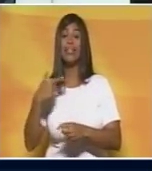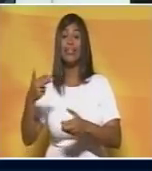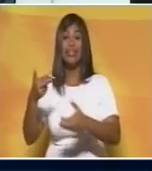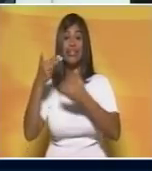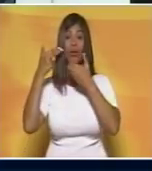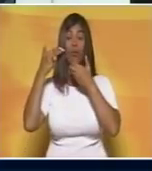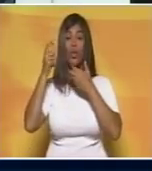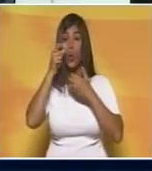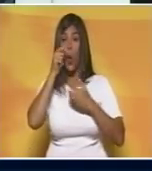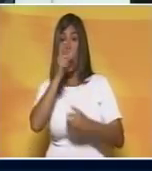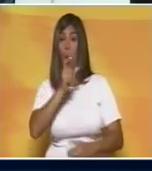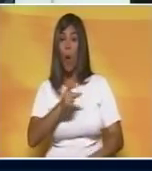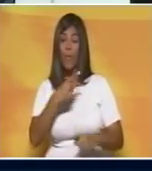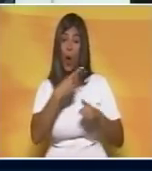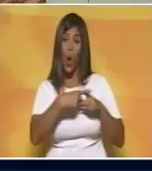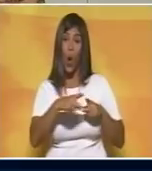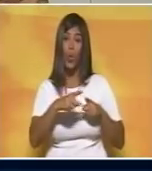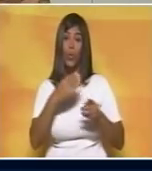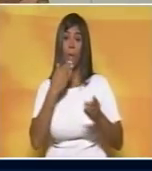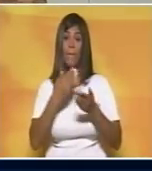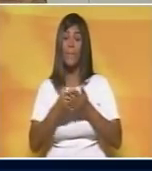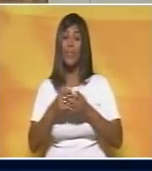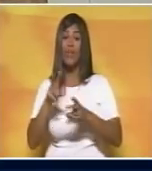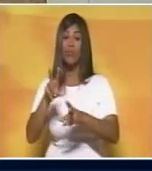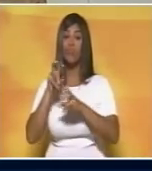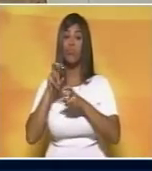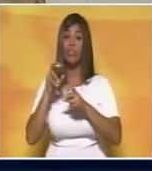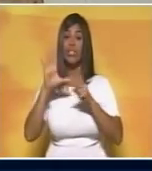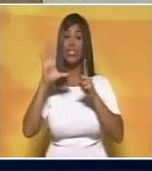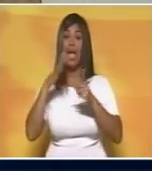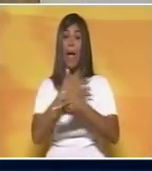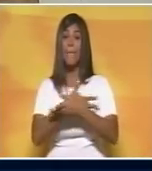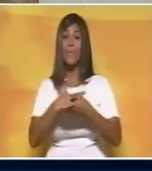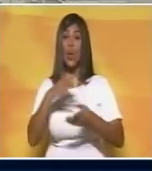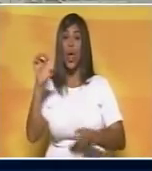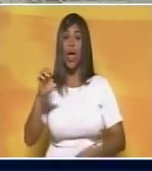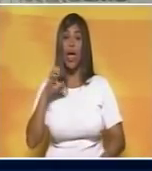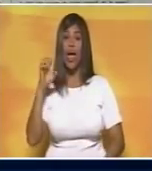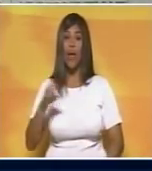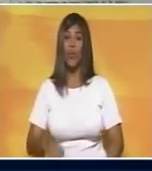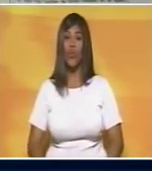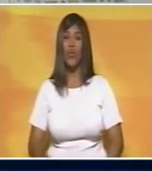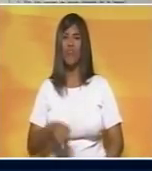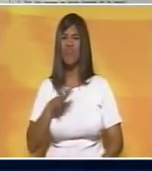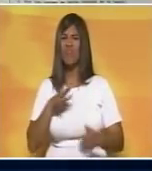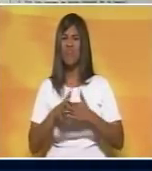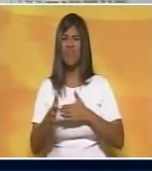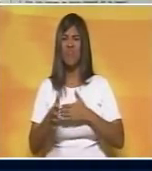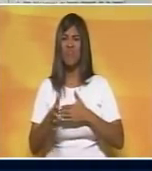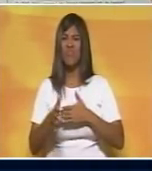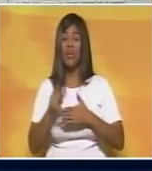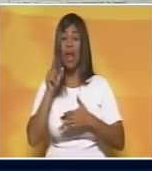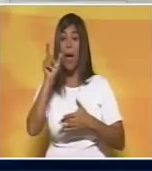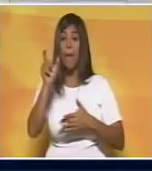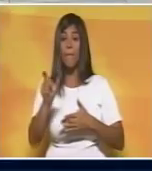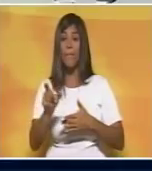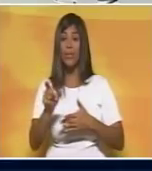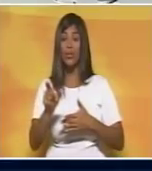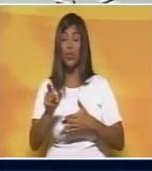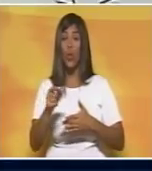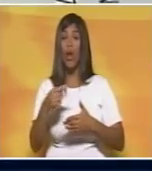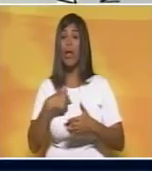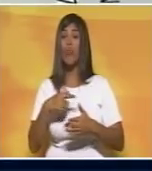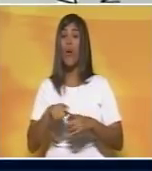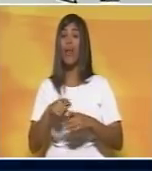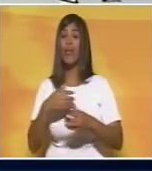Alberto Gómez Enrique, solicitaban la cantidad de 6 millones de euros. Esto a raíz de que esta persona iba a